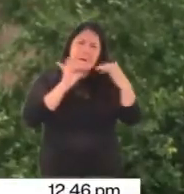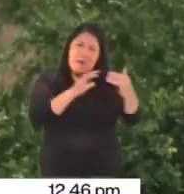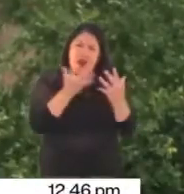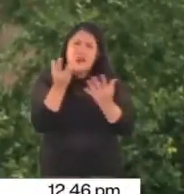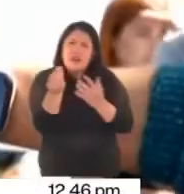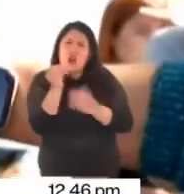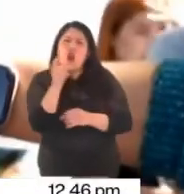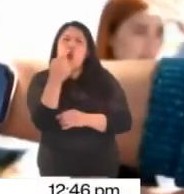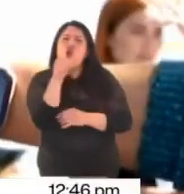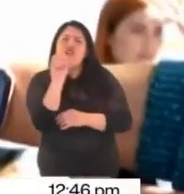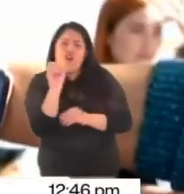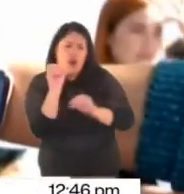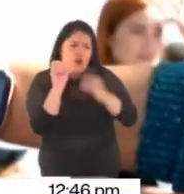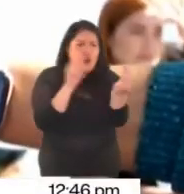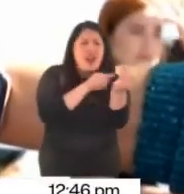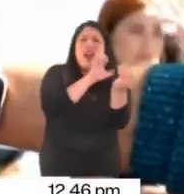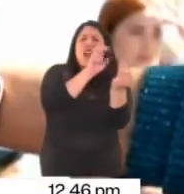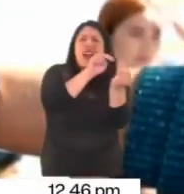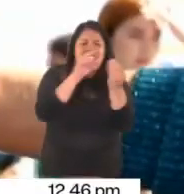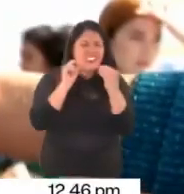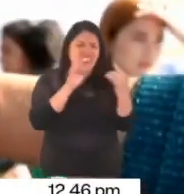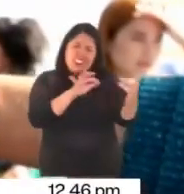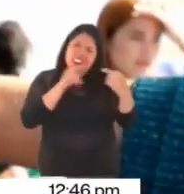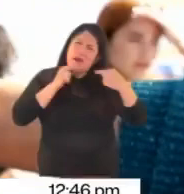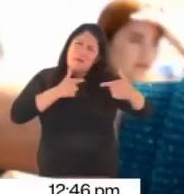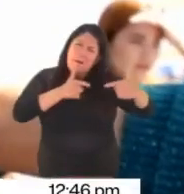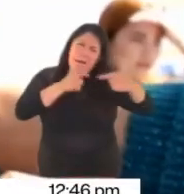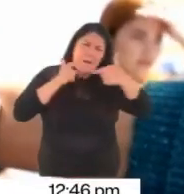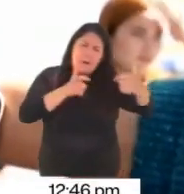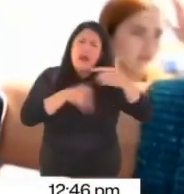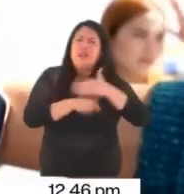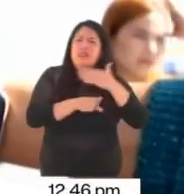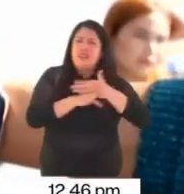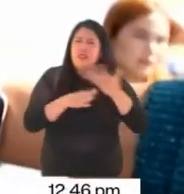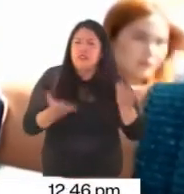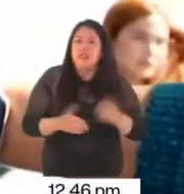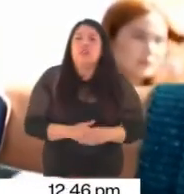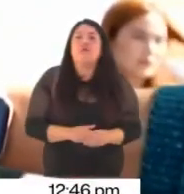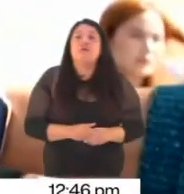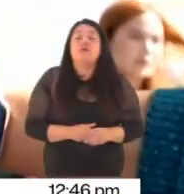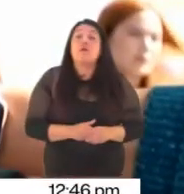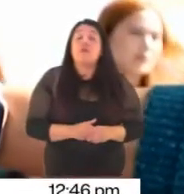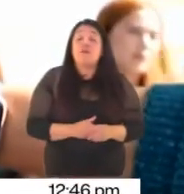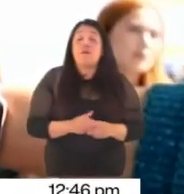parado. Hay allí unos actores que al parecer están buscando